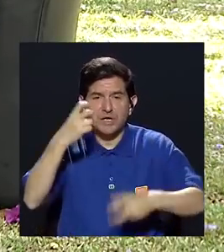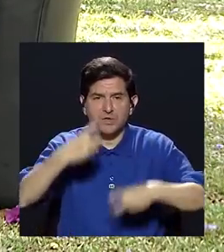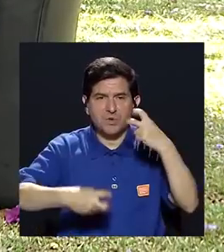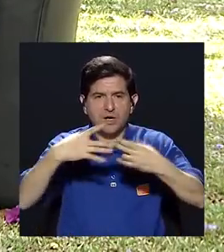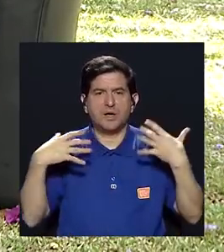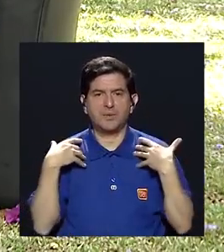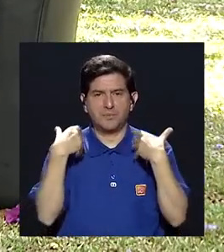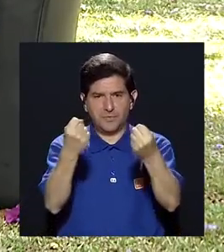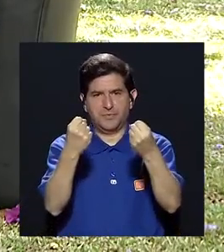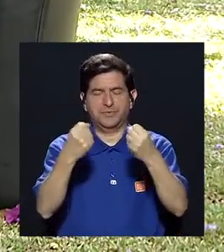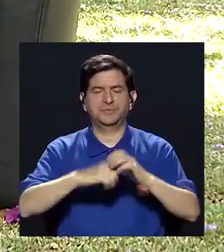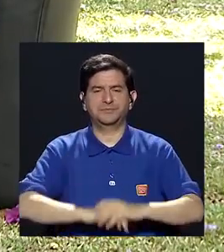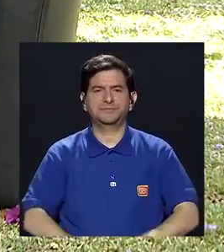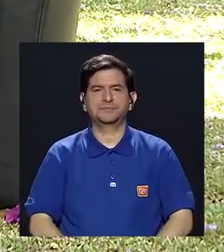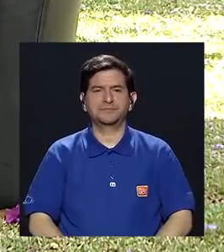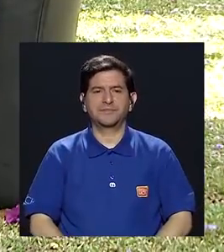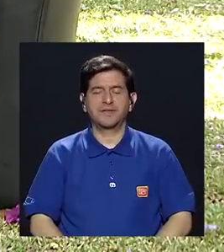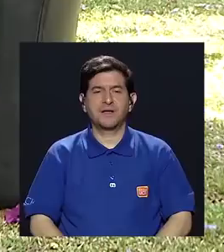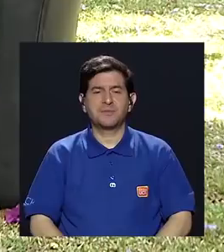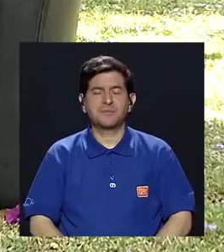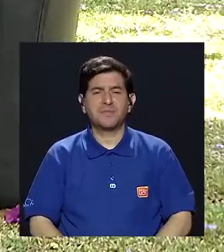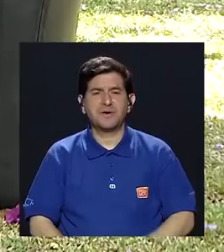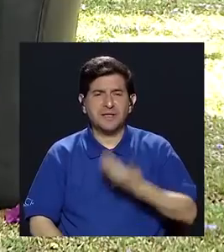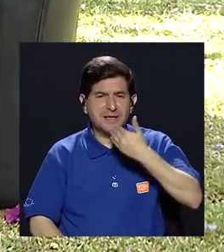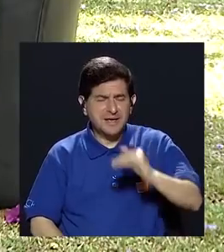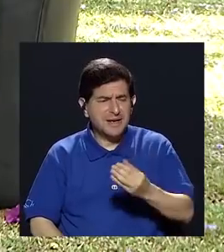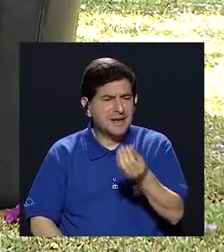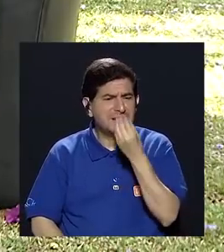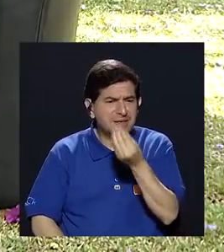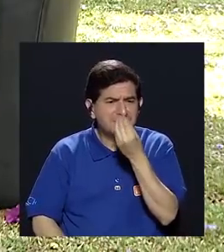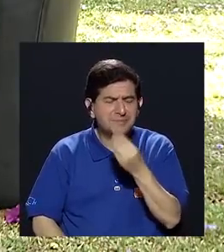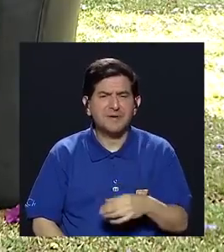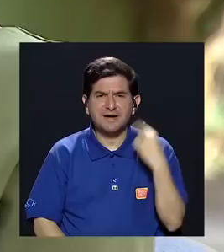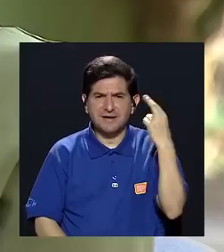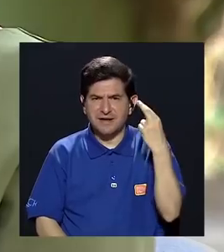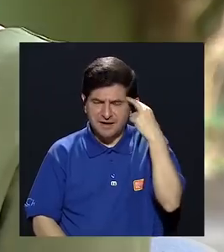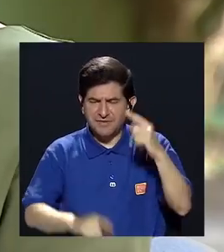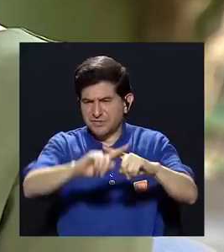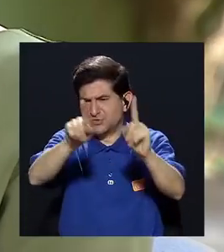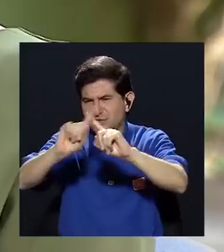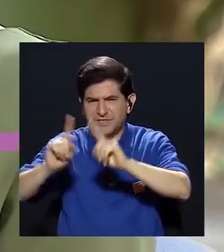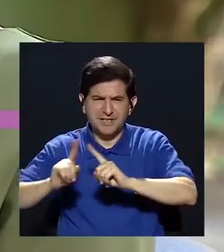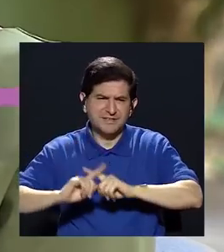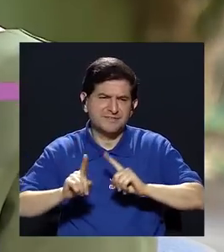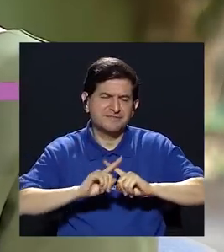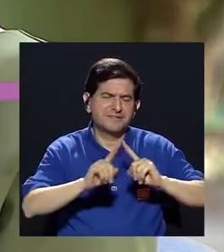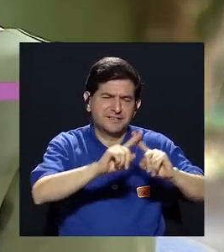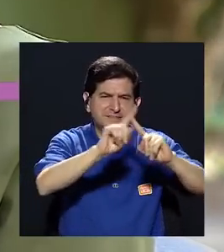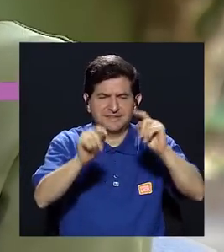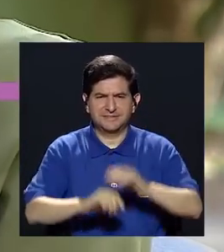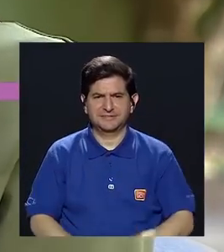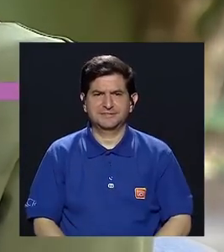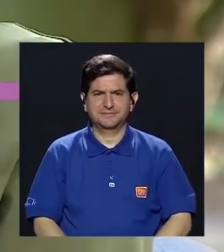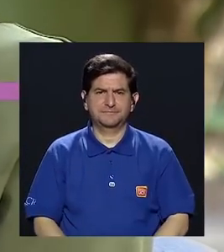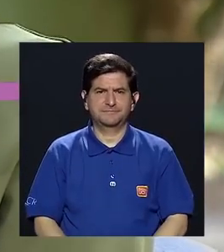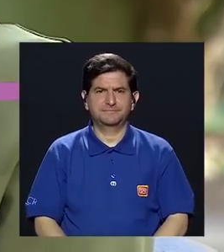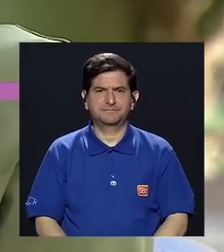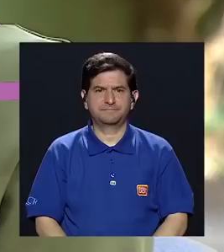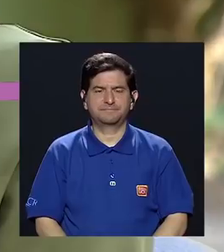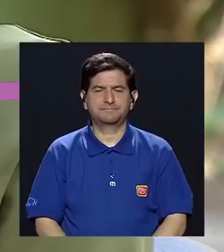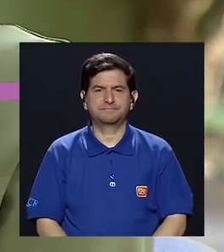de salud, porque la desnutrición es causada por múltiples factores.